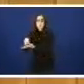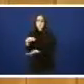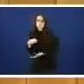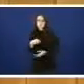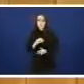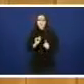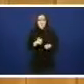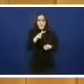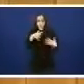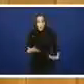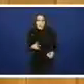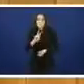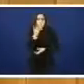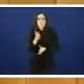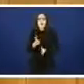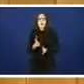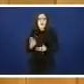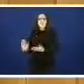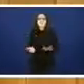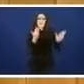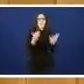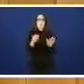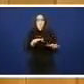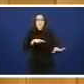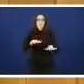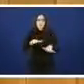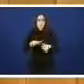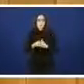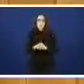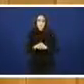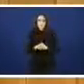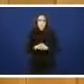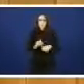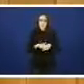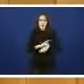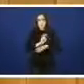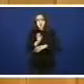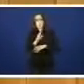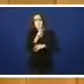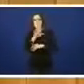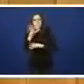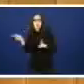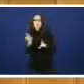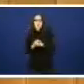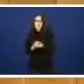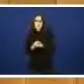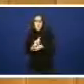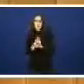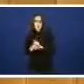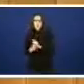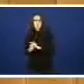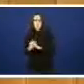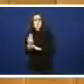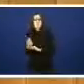nestas datas á segunda fase de actuación coa intención de eliminar ou reformular outros 25 e introducir melloras en 30